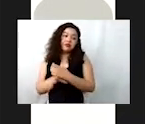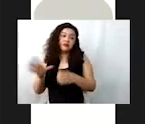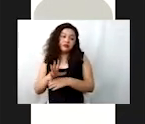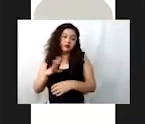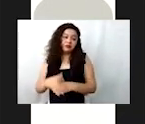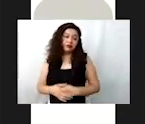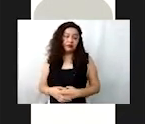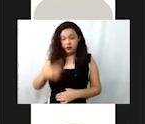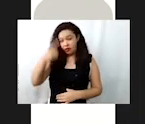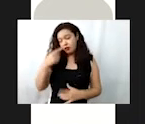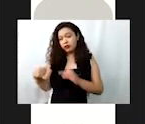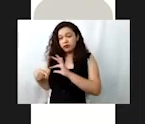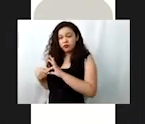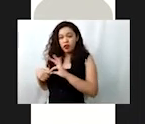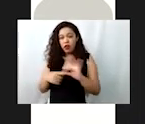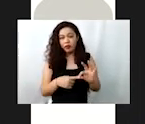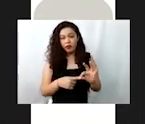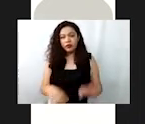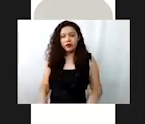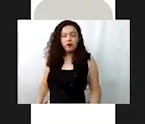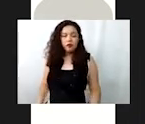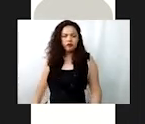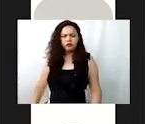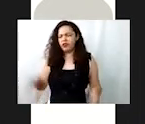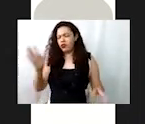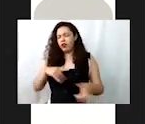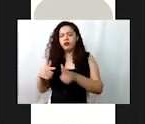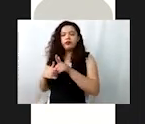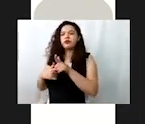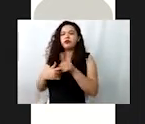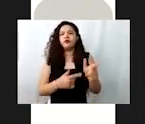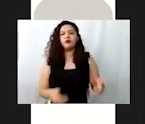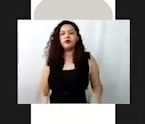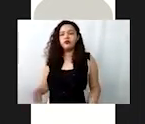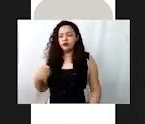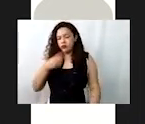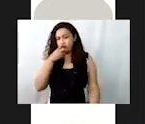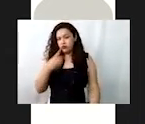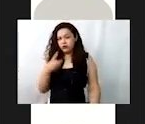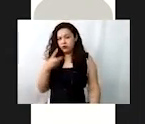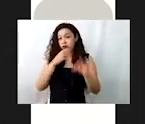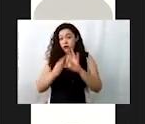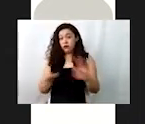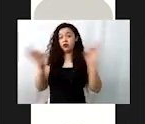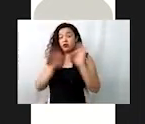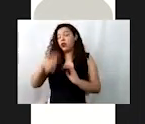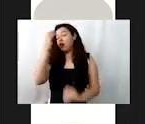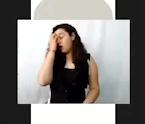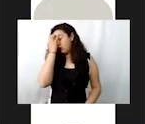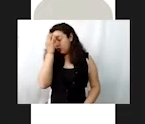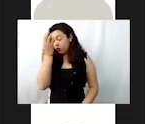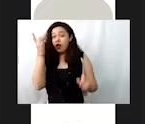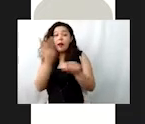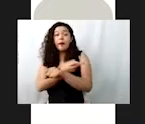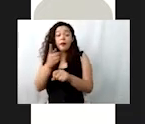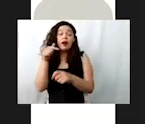el tema de seguimiento, en su momento también les compartía que es importante saber lo que está pasando con